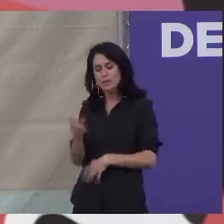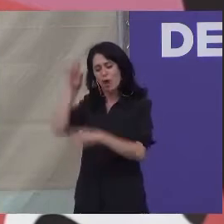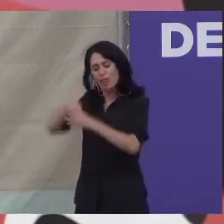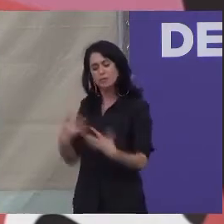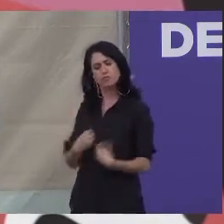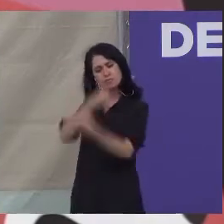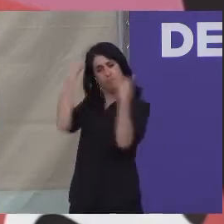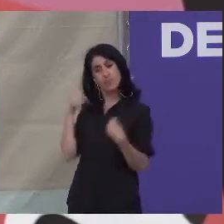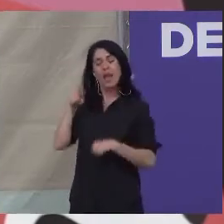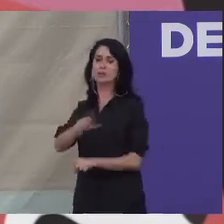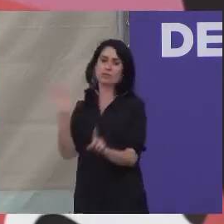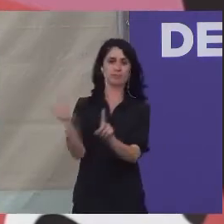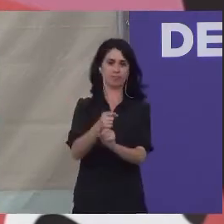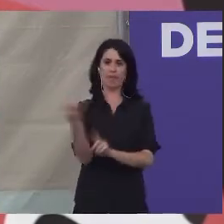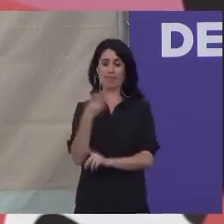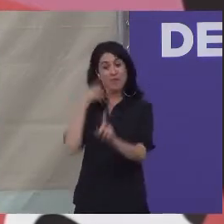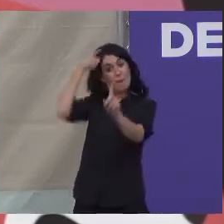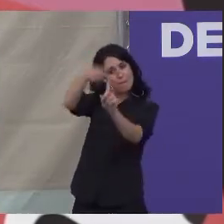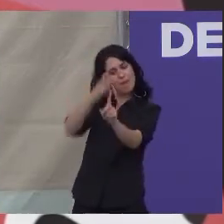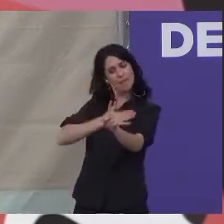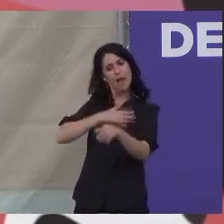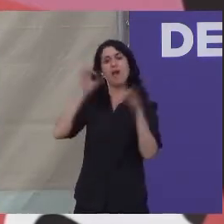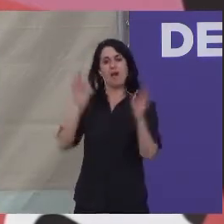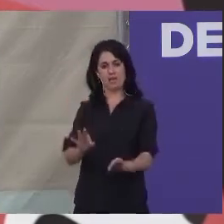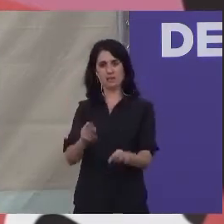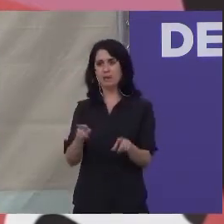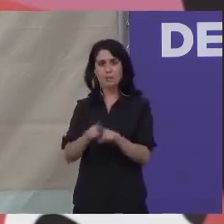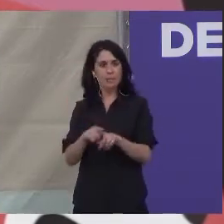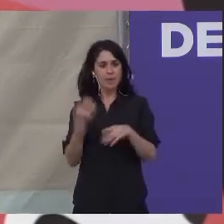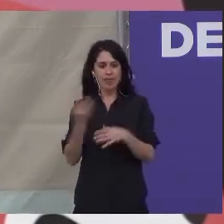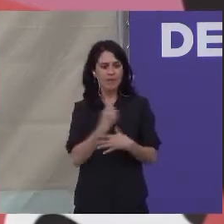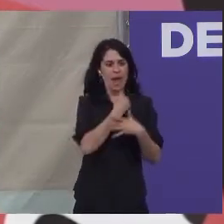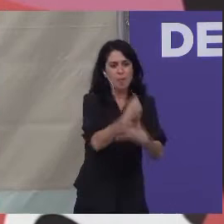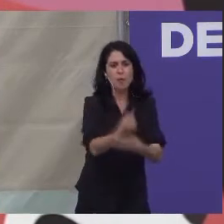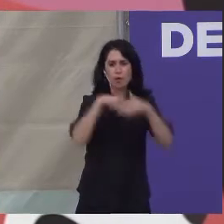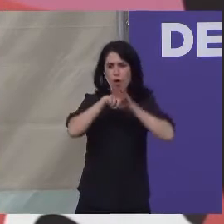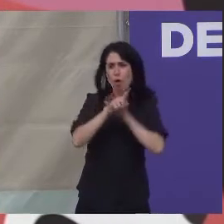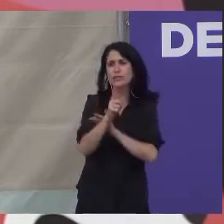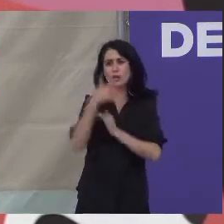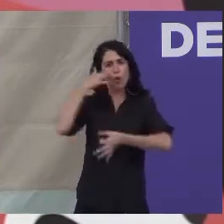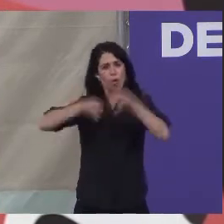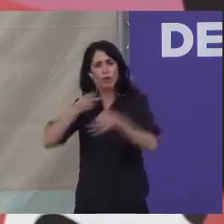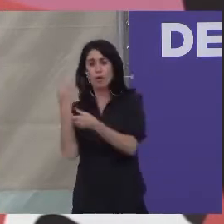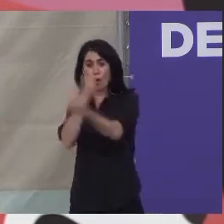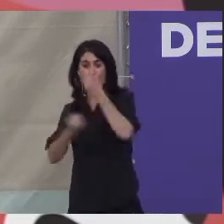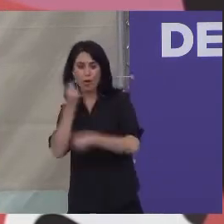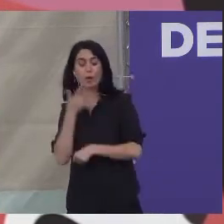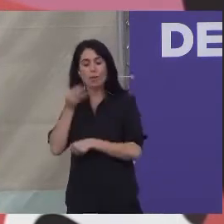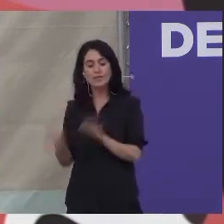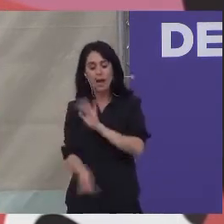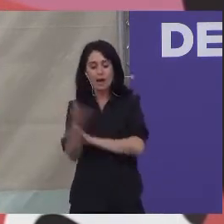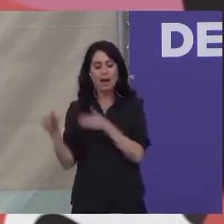conseguir. Esa es nuestra meta: prestar apoyo logístico, jurídico, económico y crear cauces de apoyo y